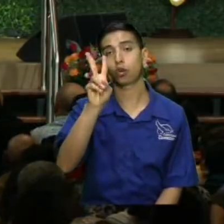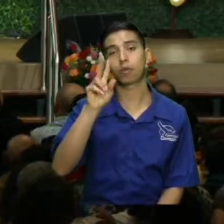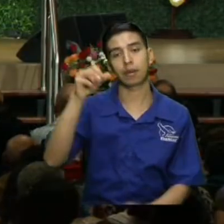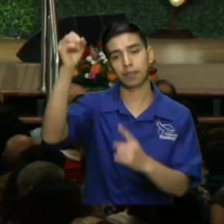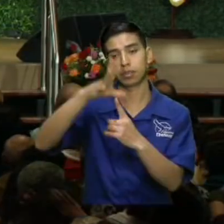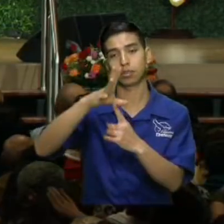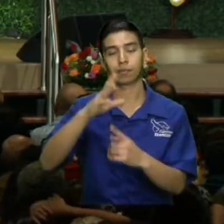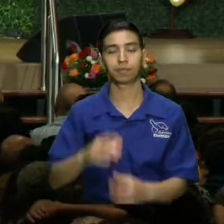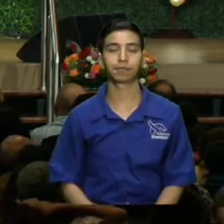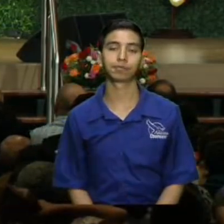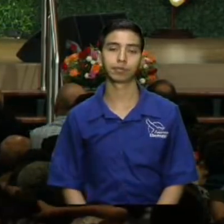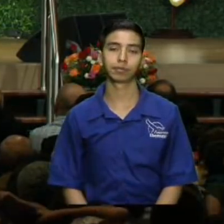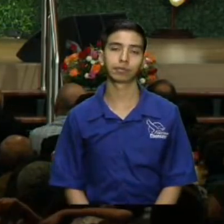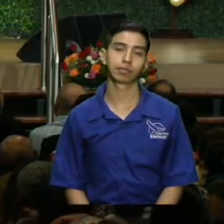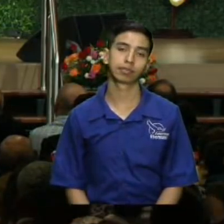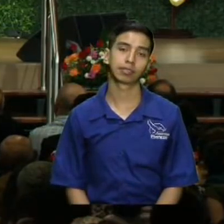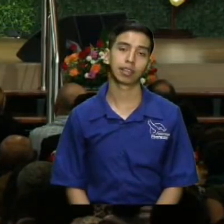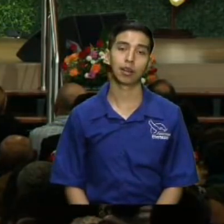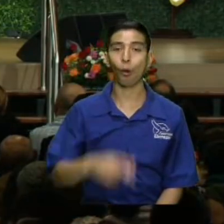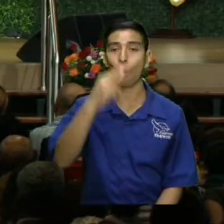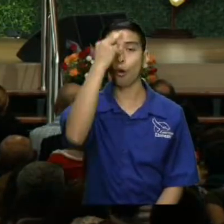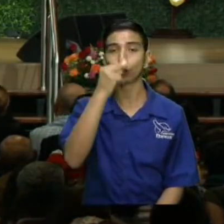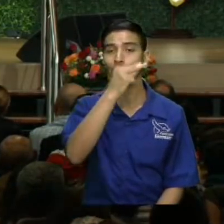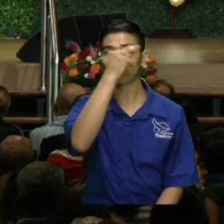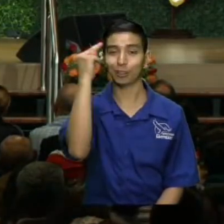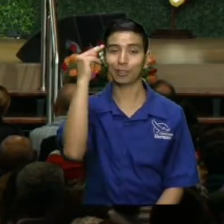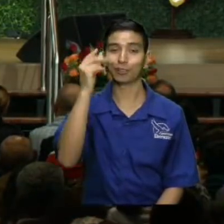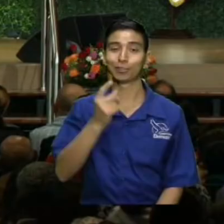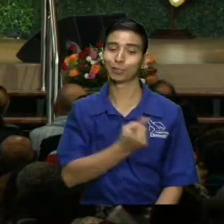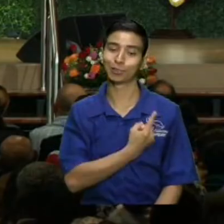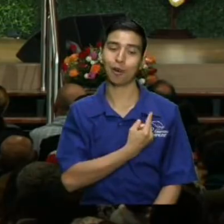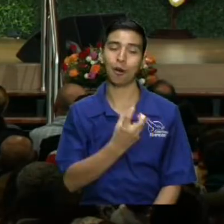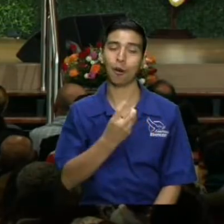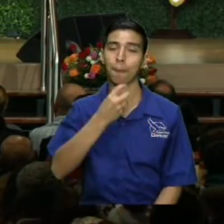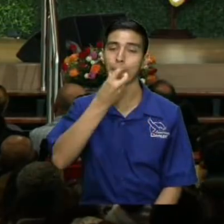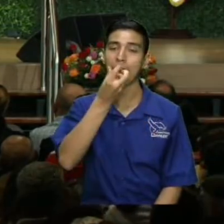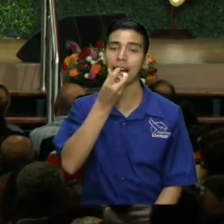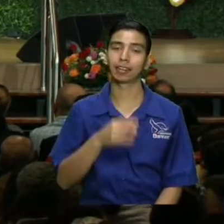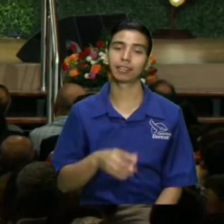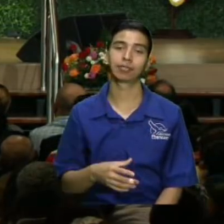con una porción. Y otros que solo el vino.